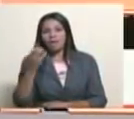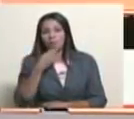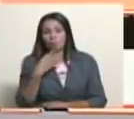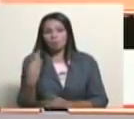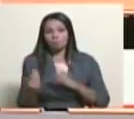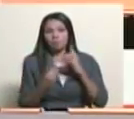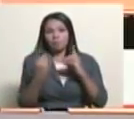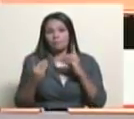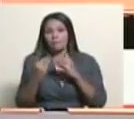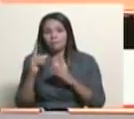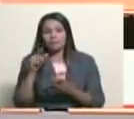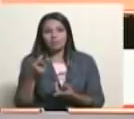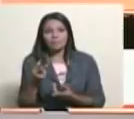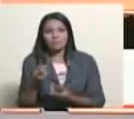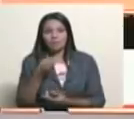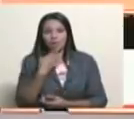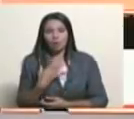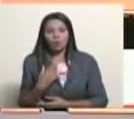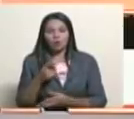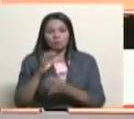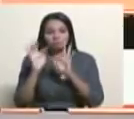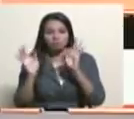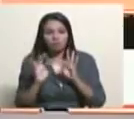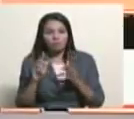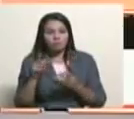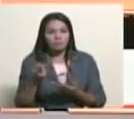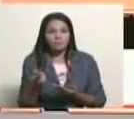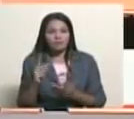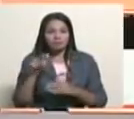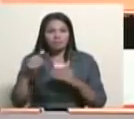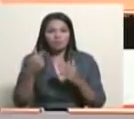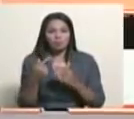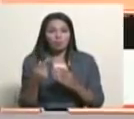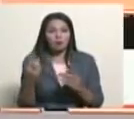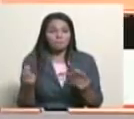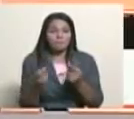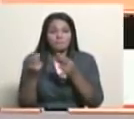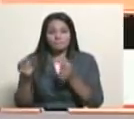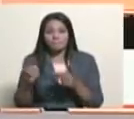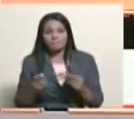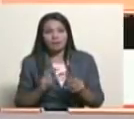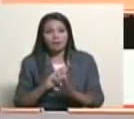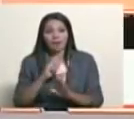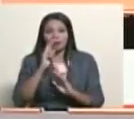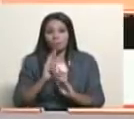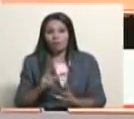discurso y la buena acción. Y luego de la acción, los resultados concretos.